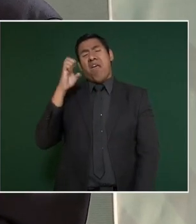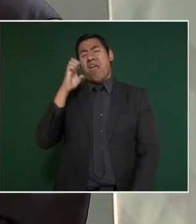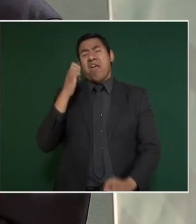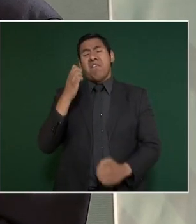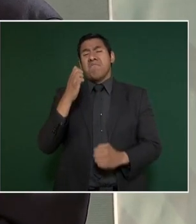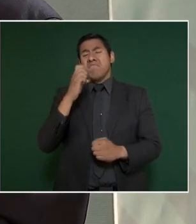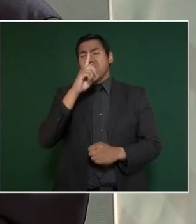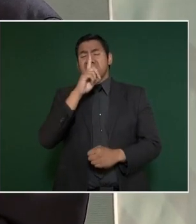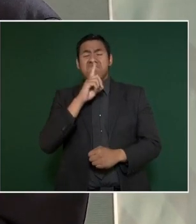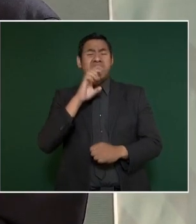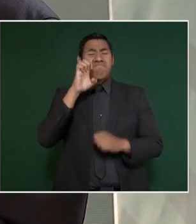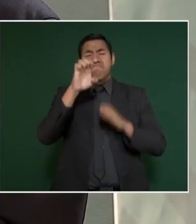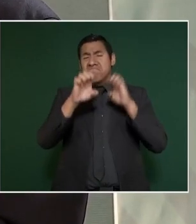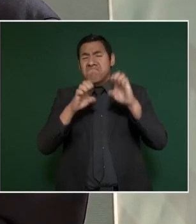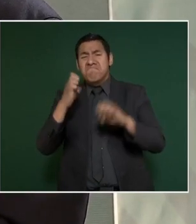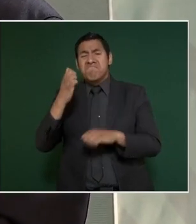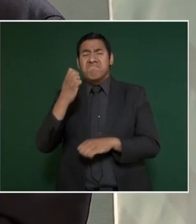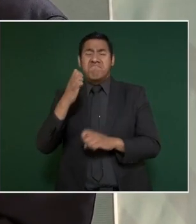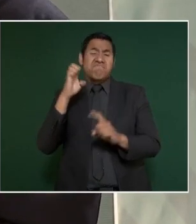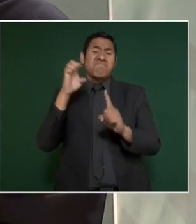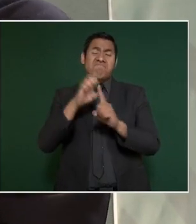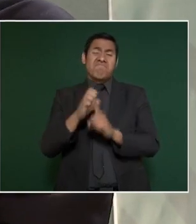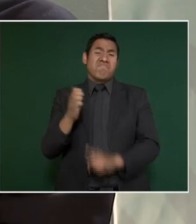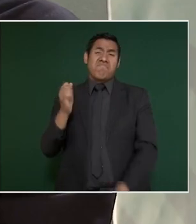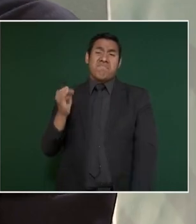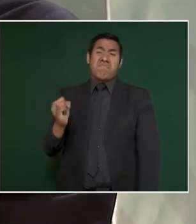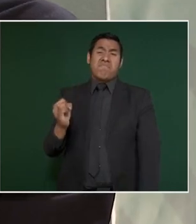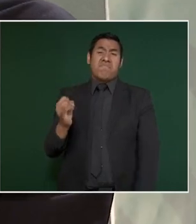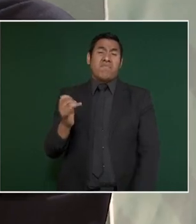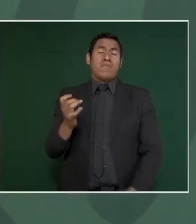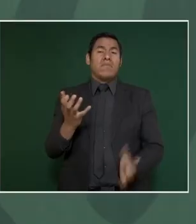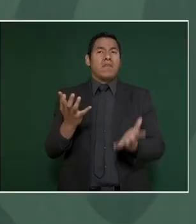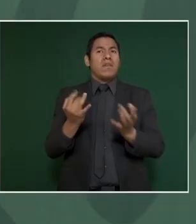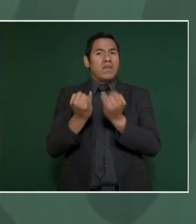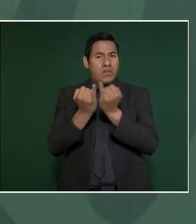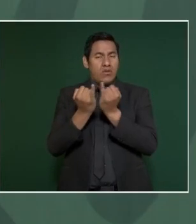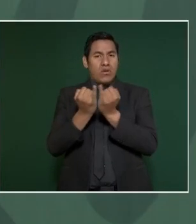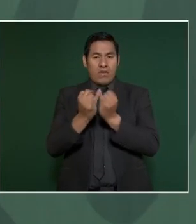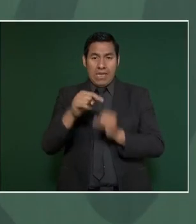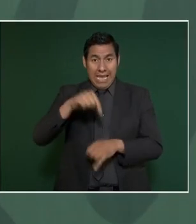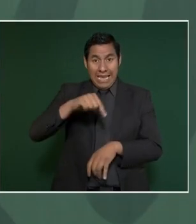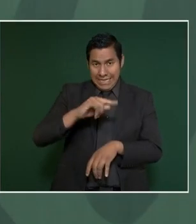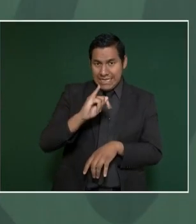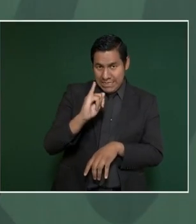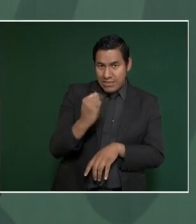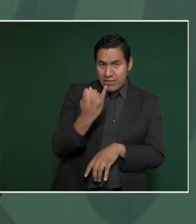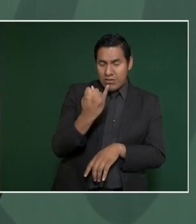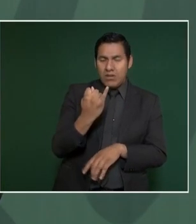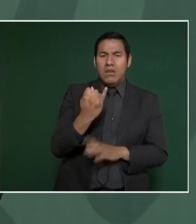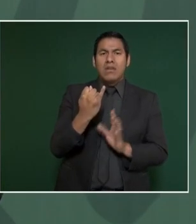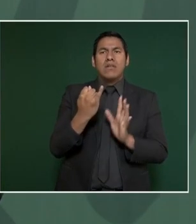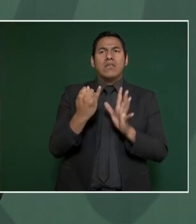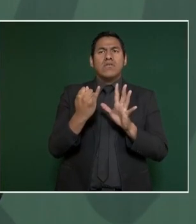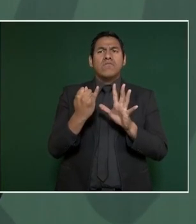mucho también aquí en Tijuana cerca de